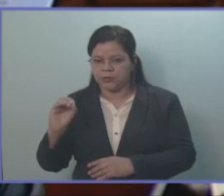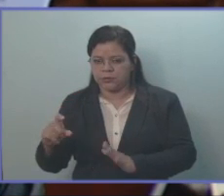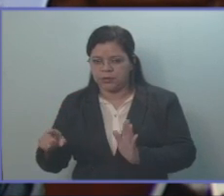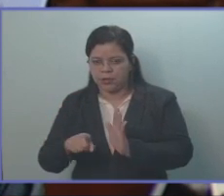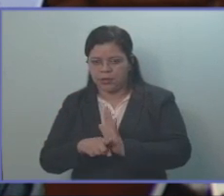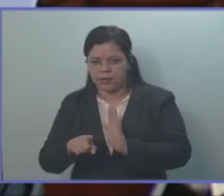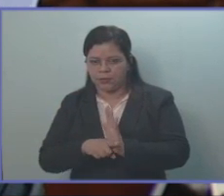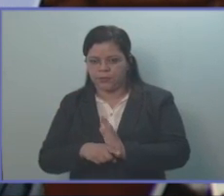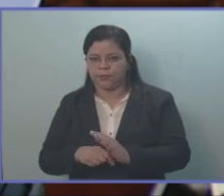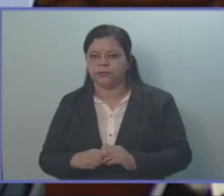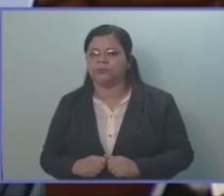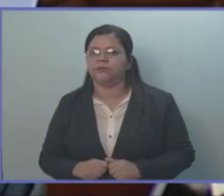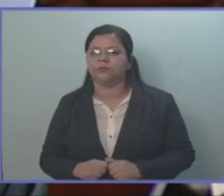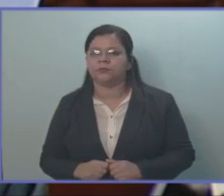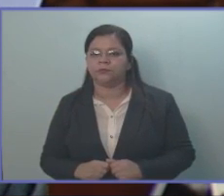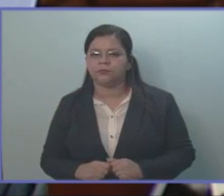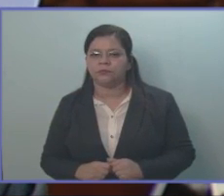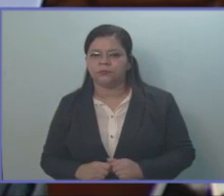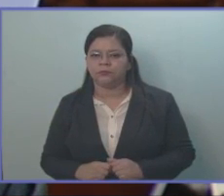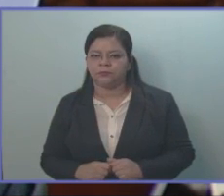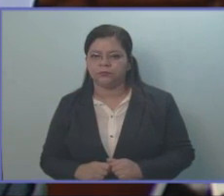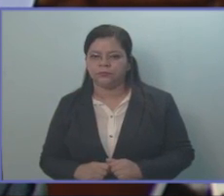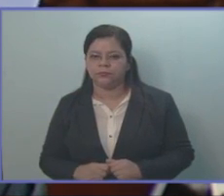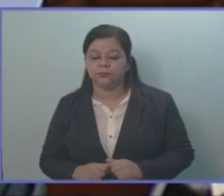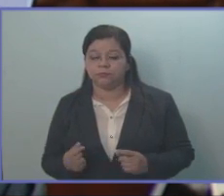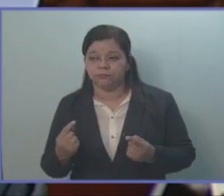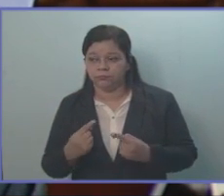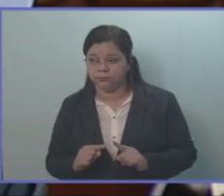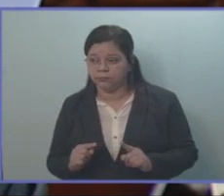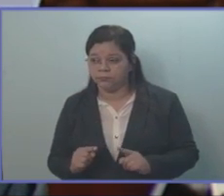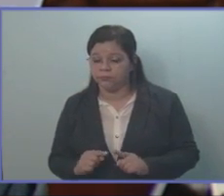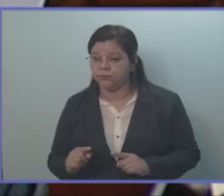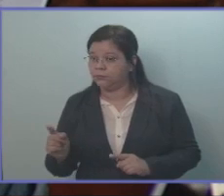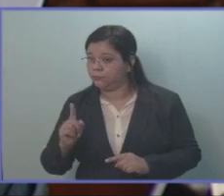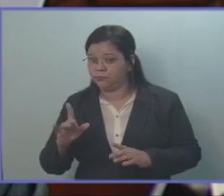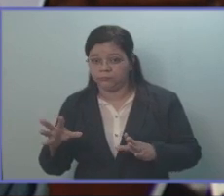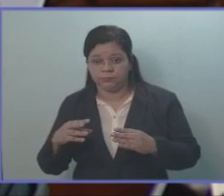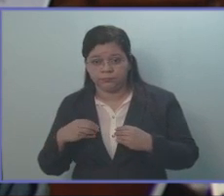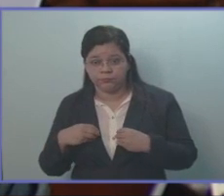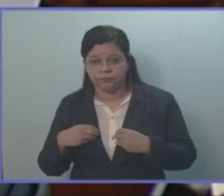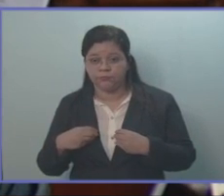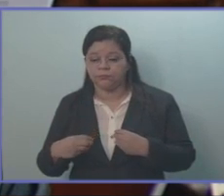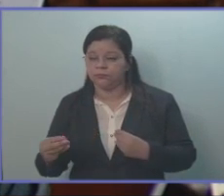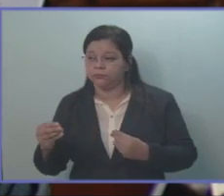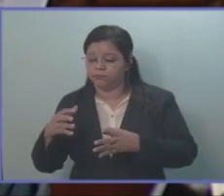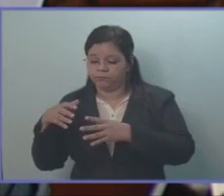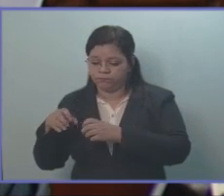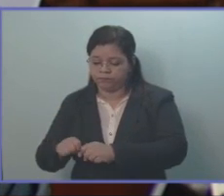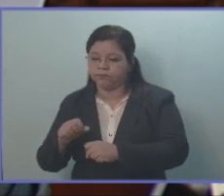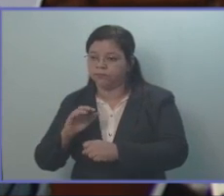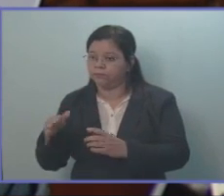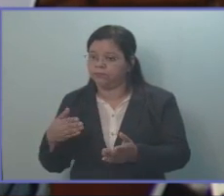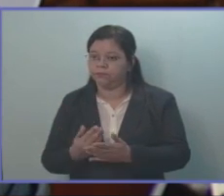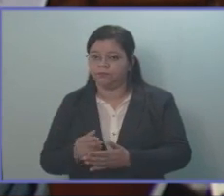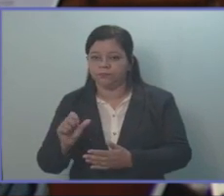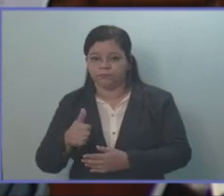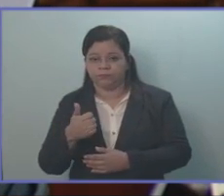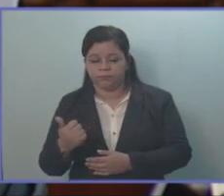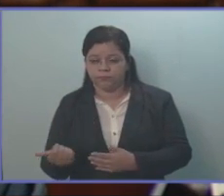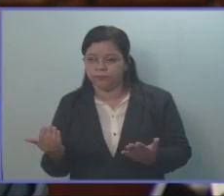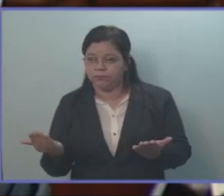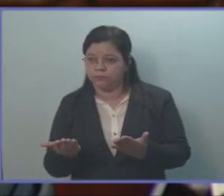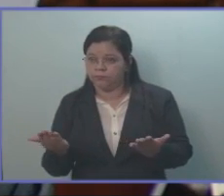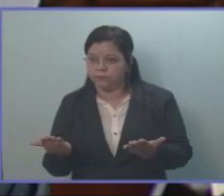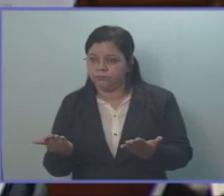y servicio, sin perjuicio de procederse al decomiso y demás acciones en los